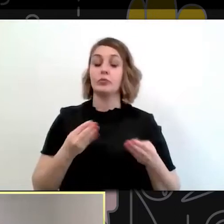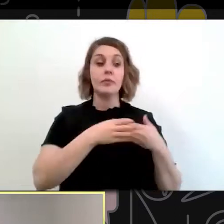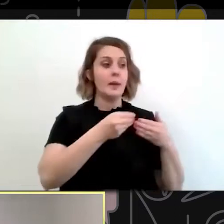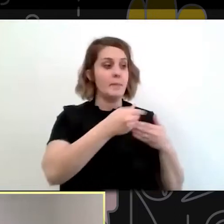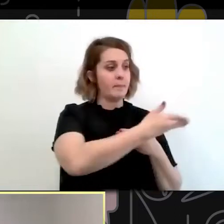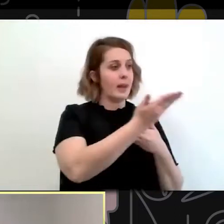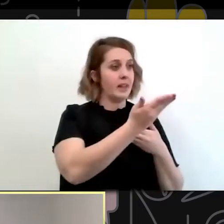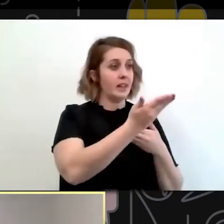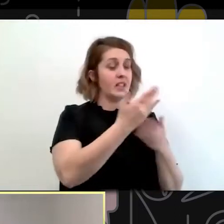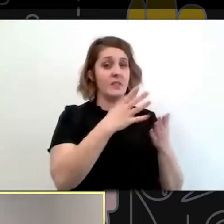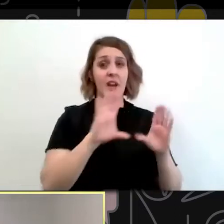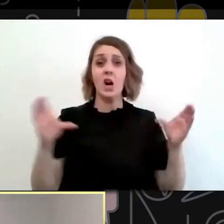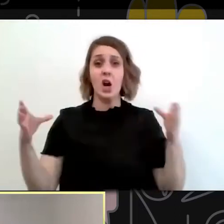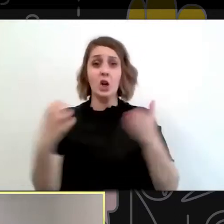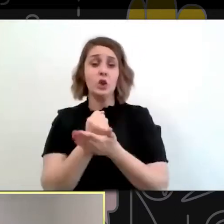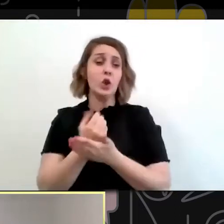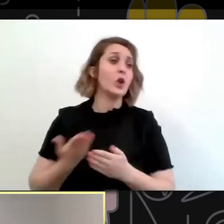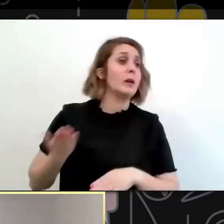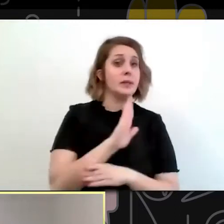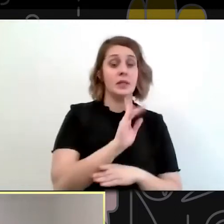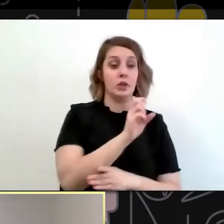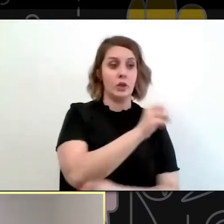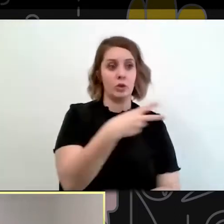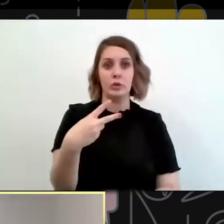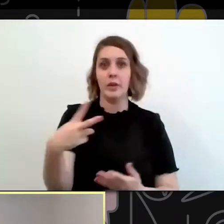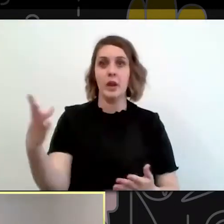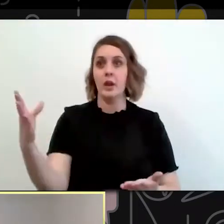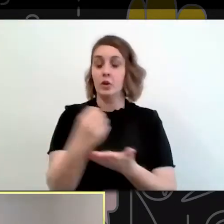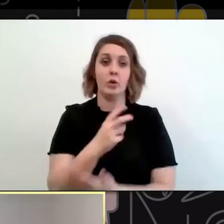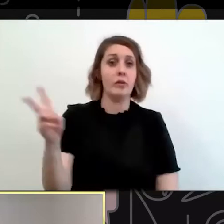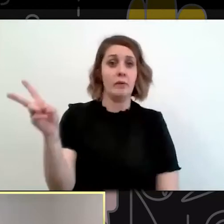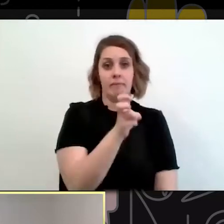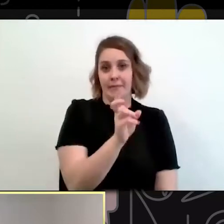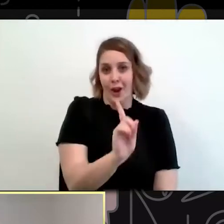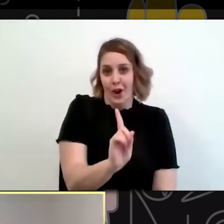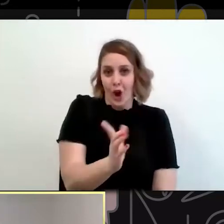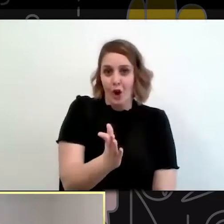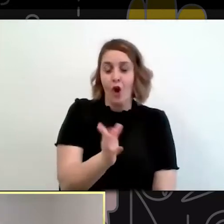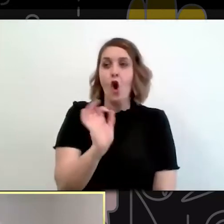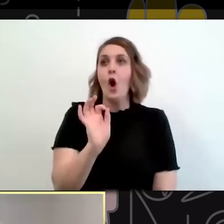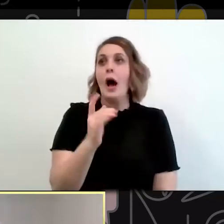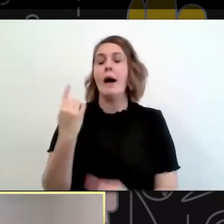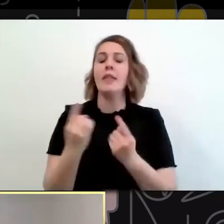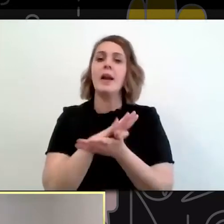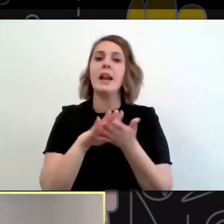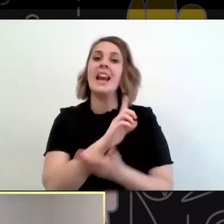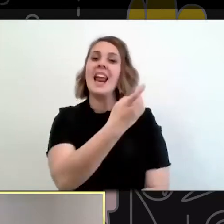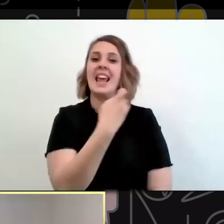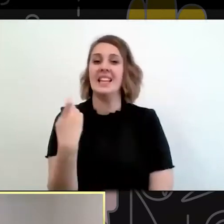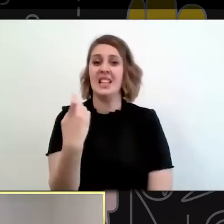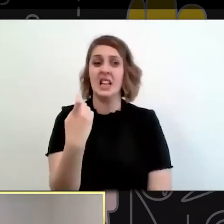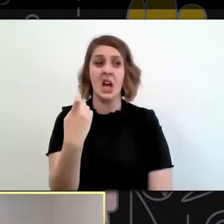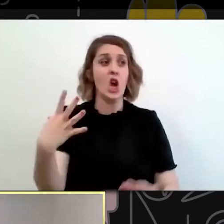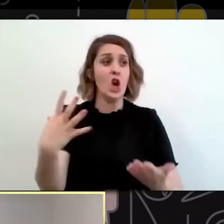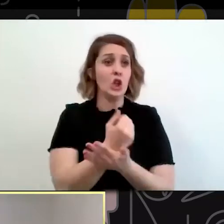son todos los pacientes y entonces los resultados no pueden servir para todos, o hablan de unas necesidades que no son las de todos